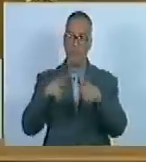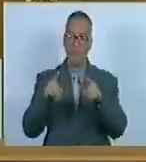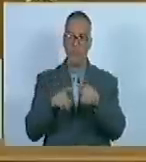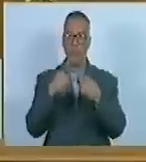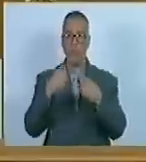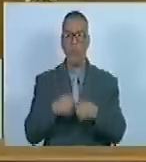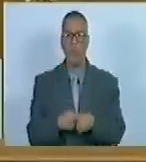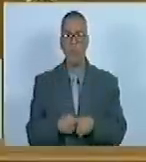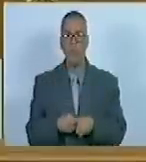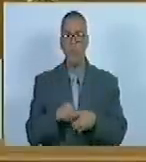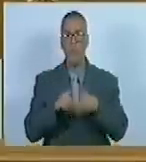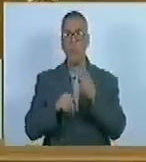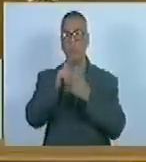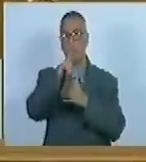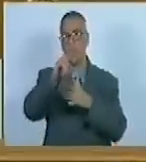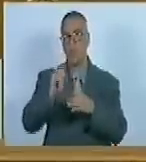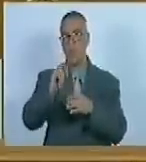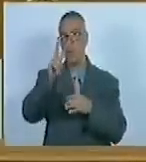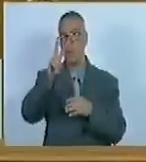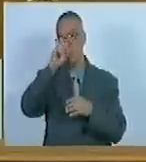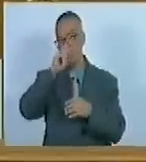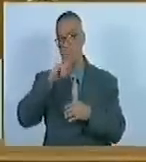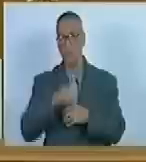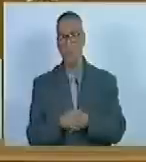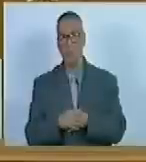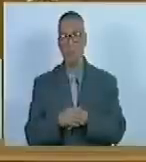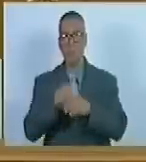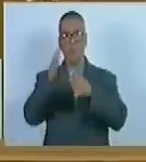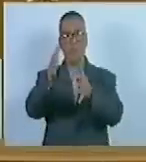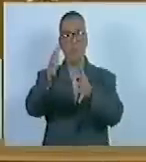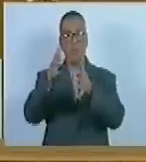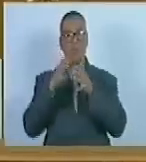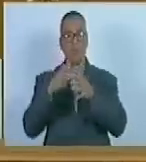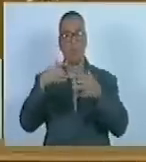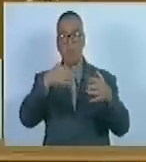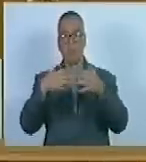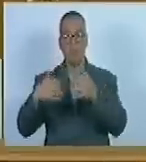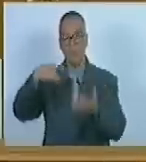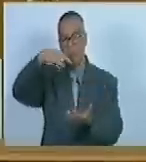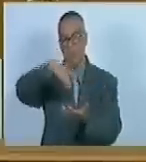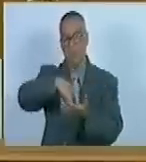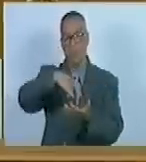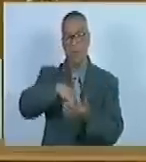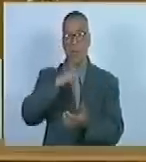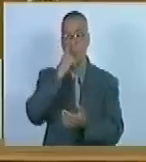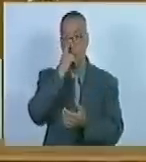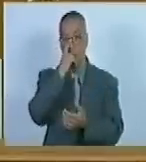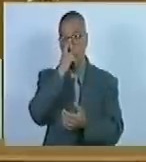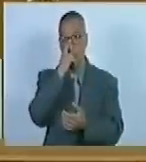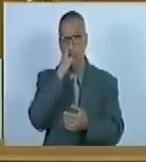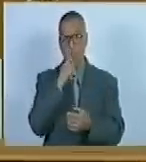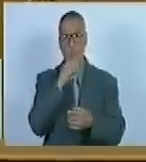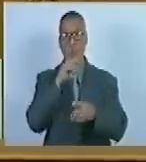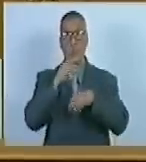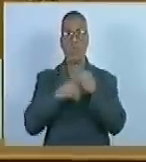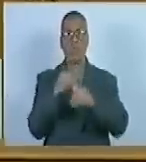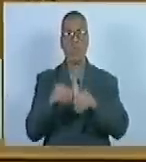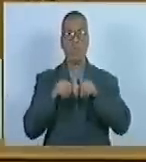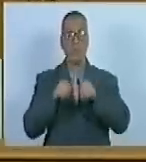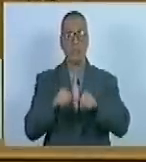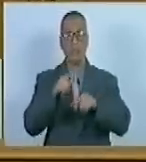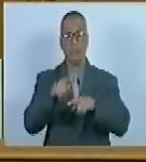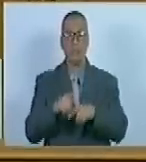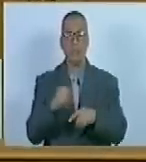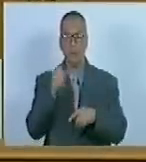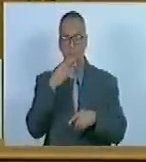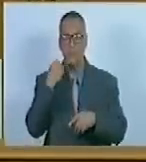conmemorar los 202 años de la victoria de la Batalla de Carabobo como gesta